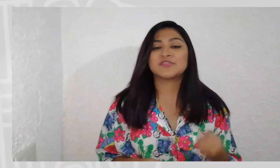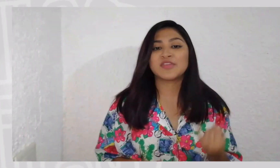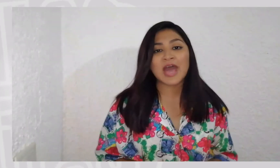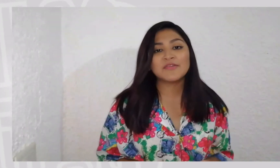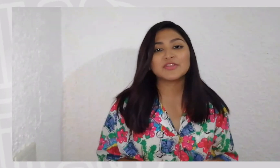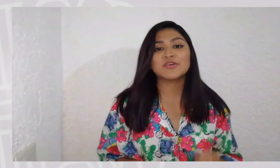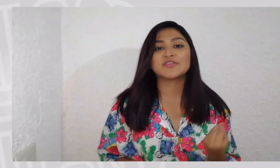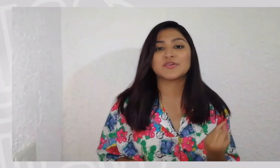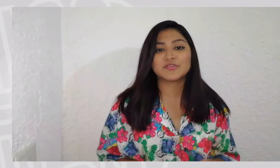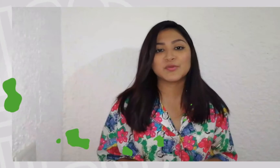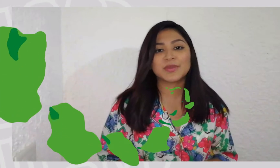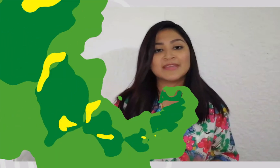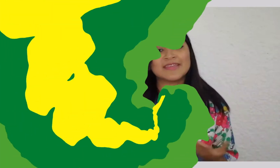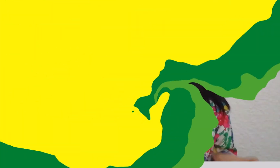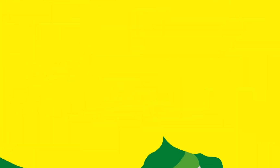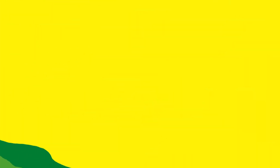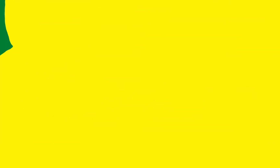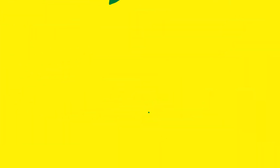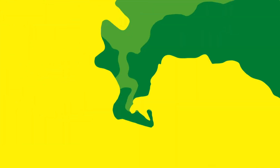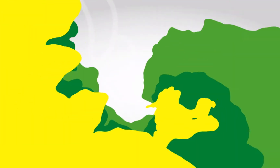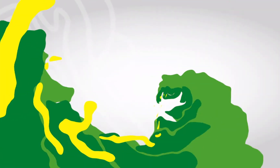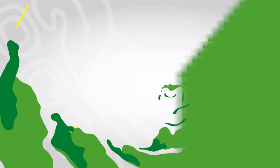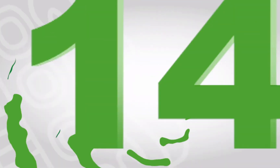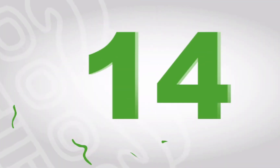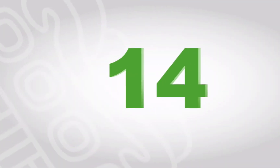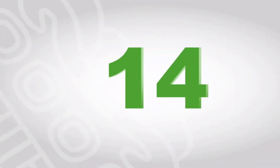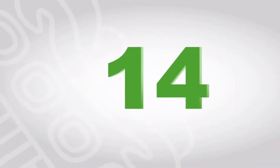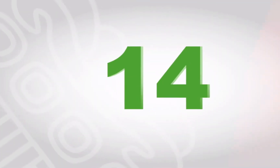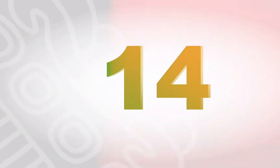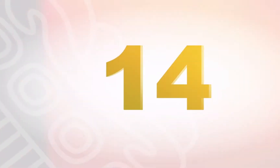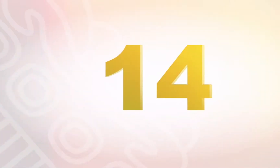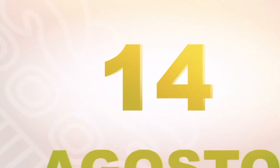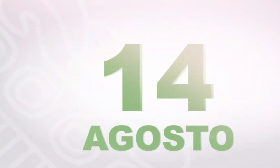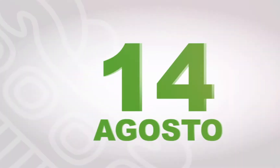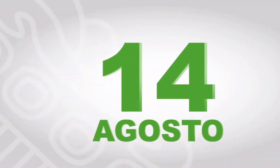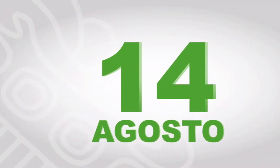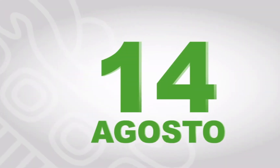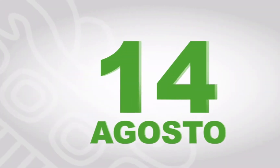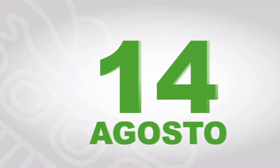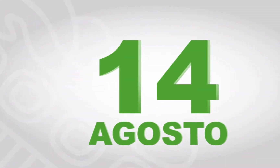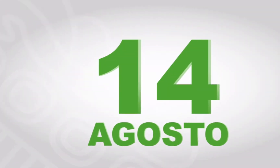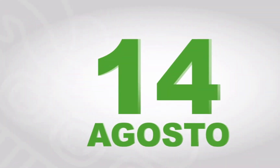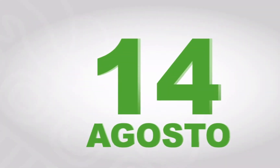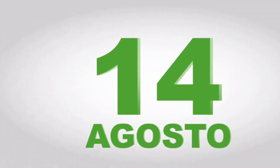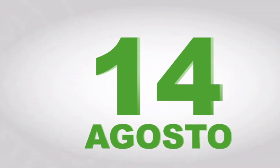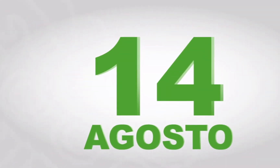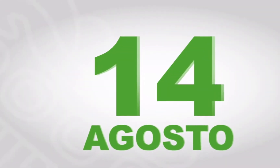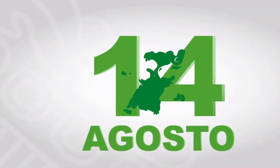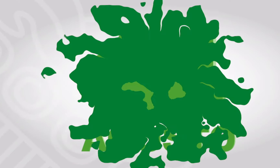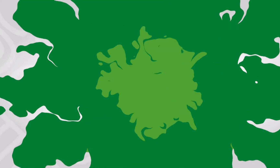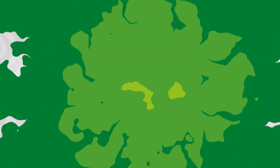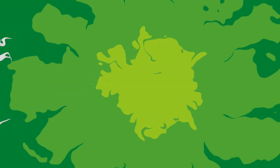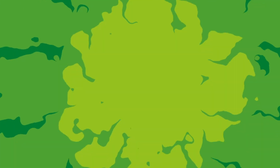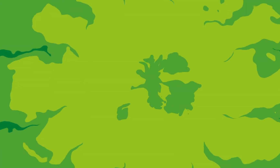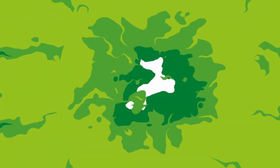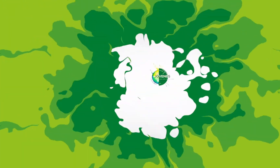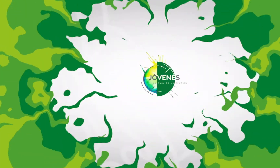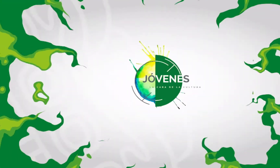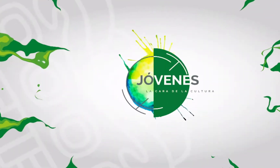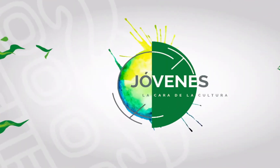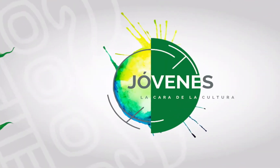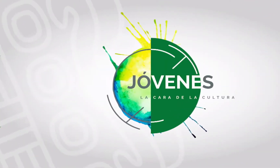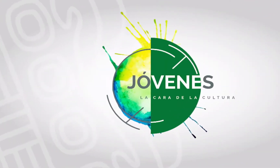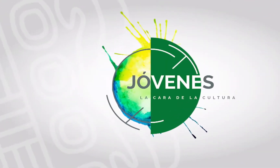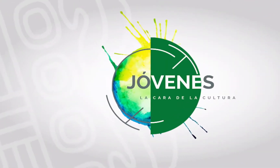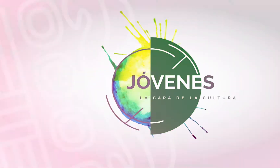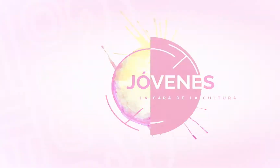decir, nuestros hábitos, costumbres y tradiciones. Sigue a partir del 14 de agosto el programa Jóvenes,